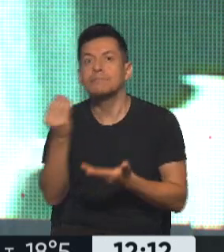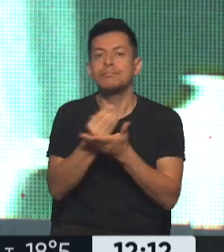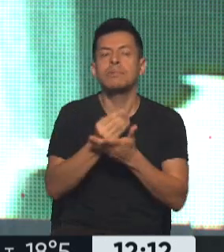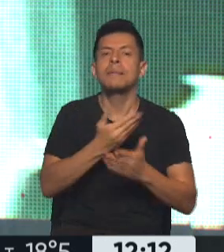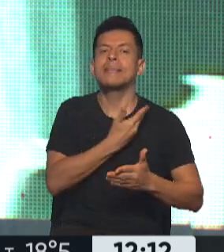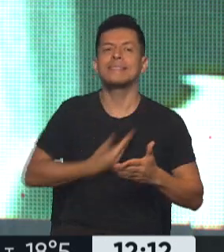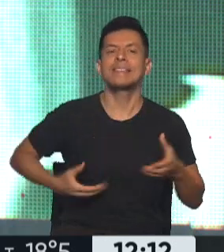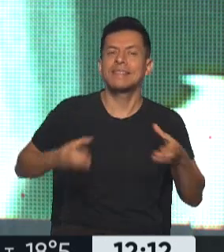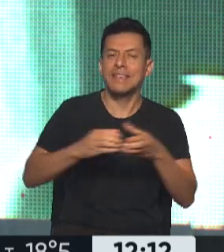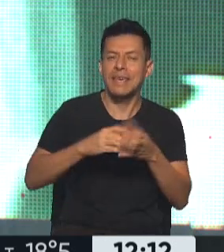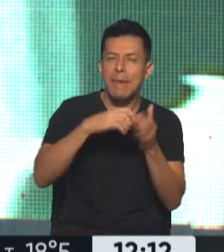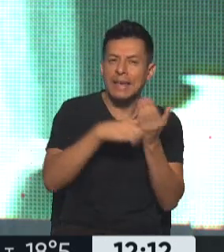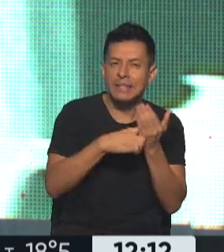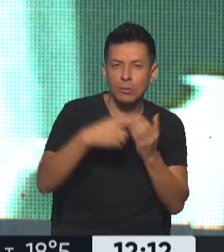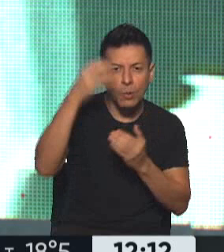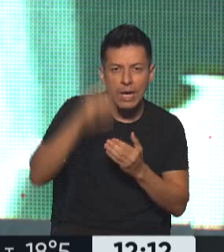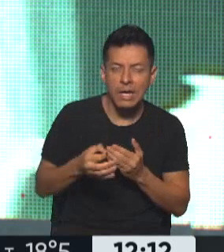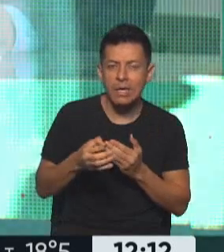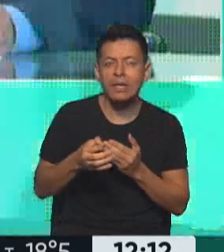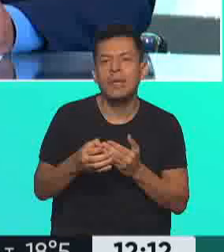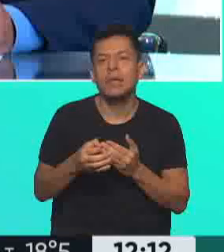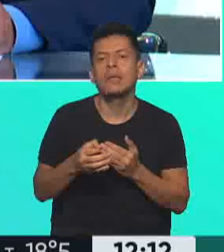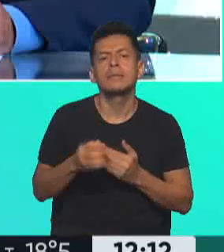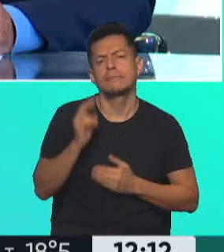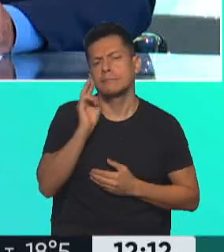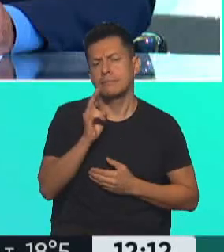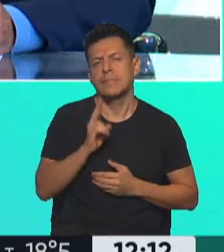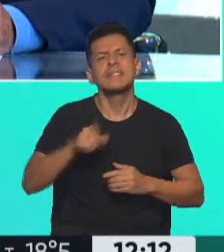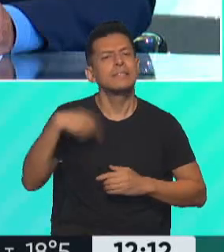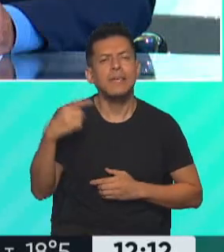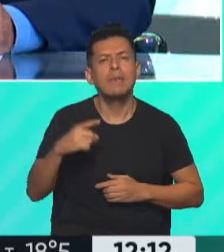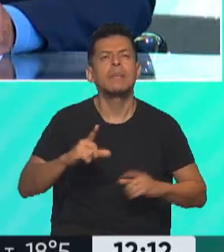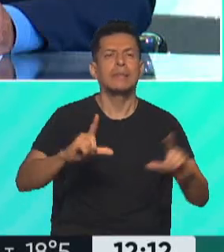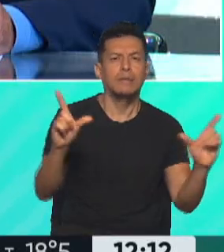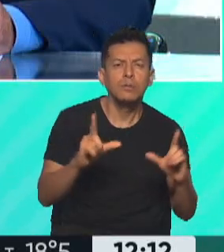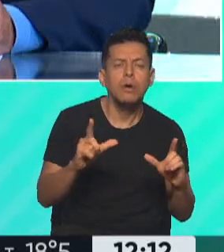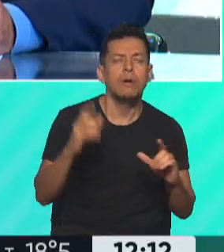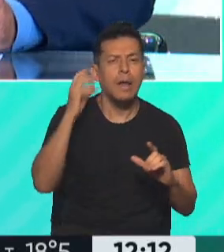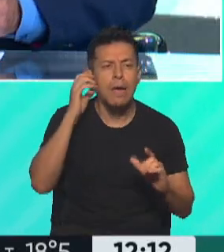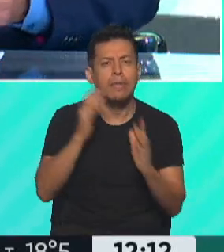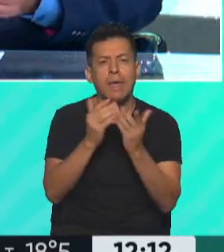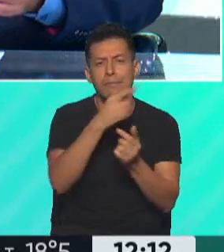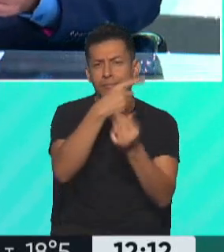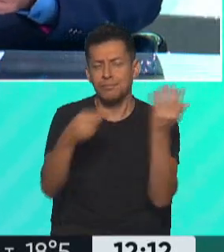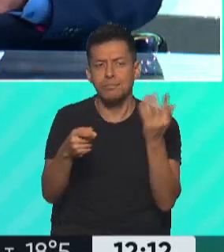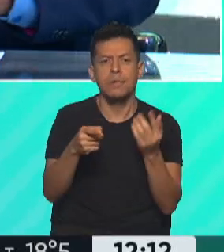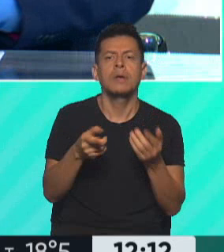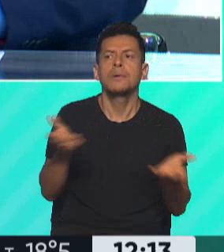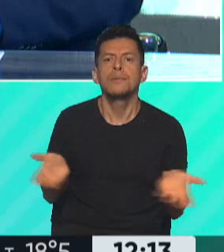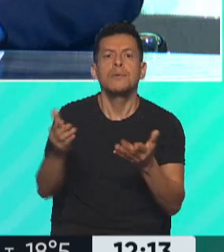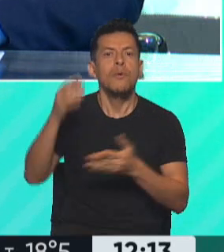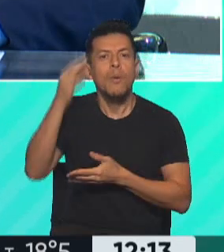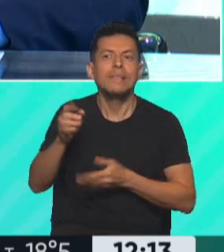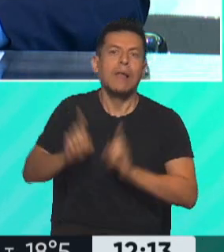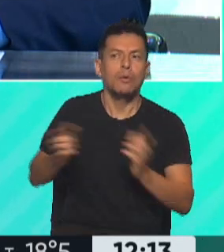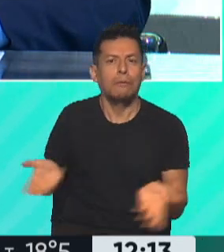uno ve en algunos medios de comunicación el fogoneo permanente que vienen haciendo con algunos jueces, ¿no?